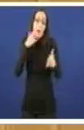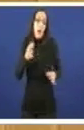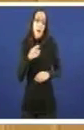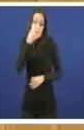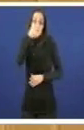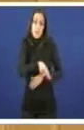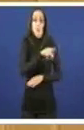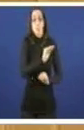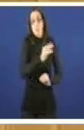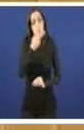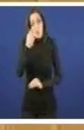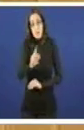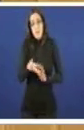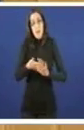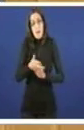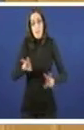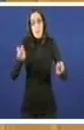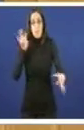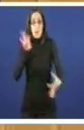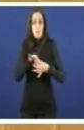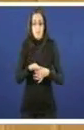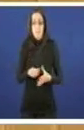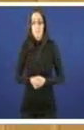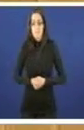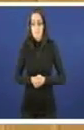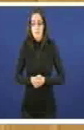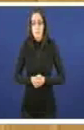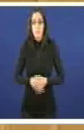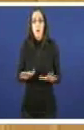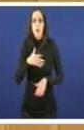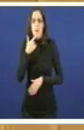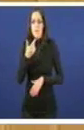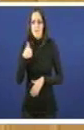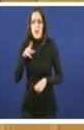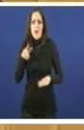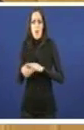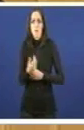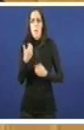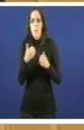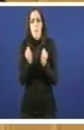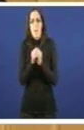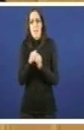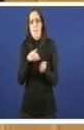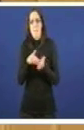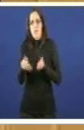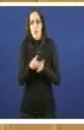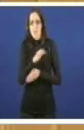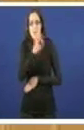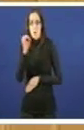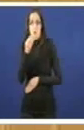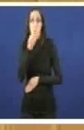porque é máis é máis despois de recortar máis de 20 millóns de euros en benestar